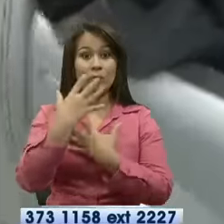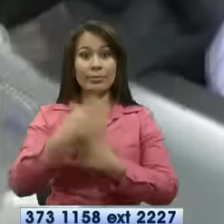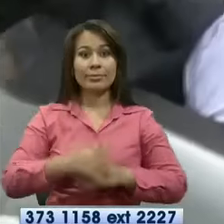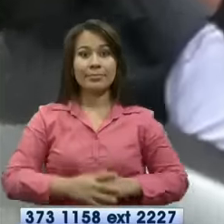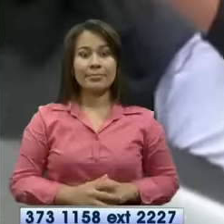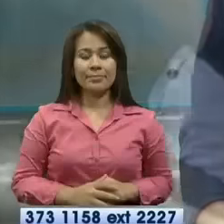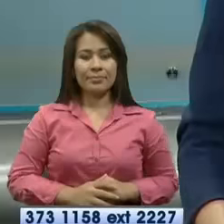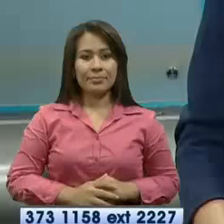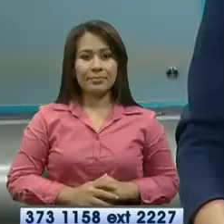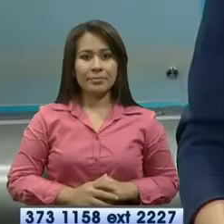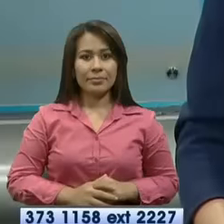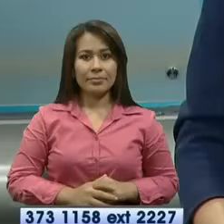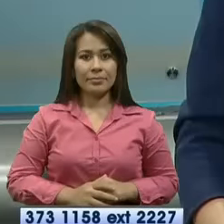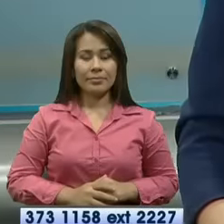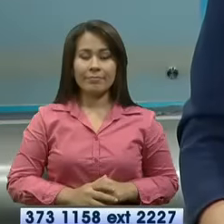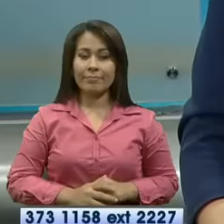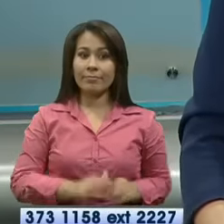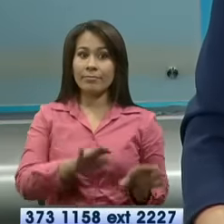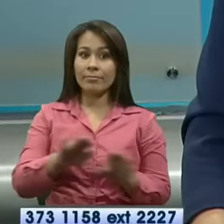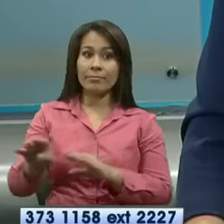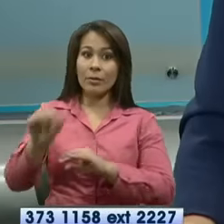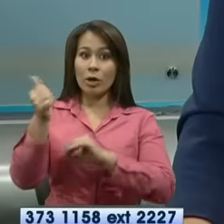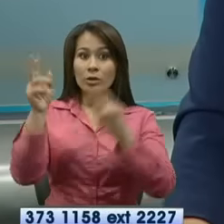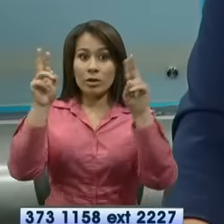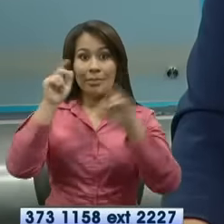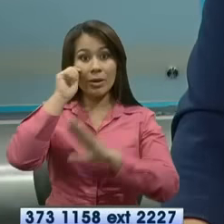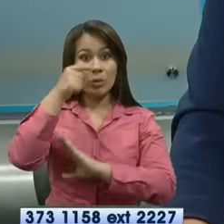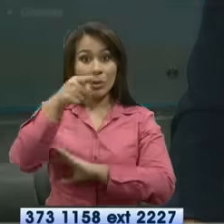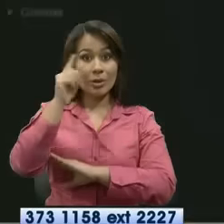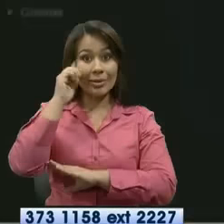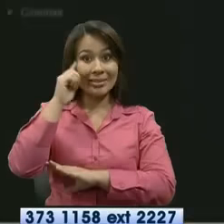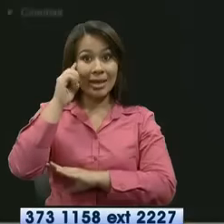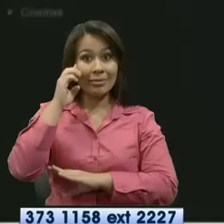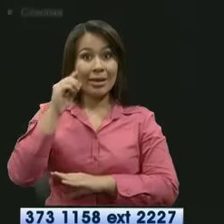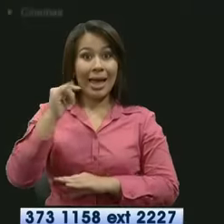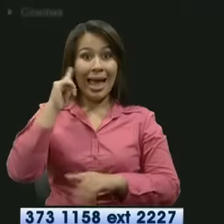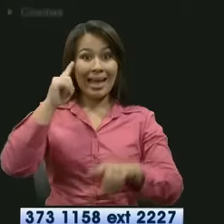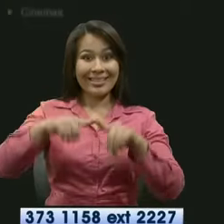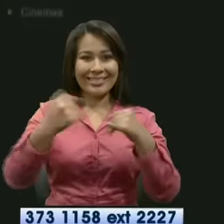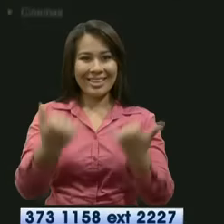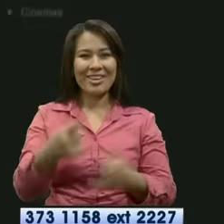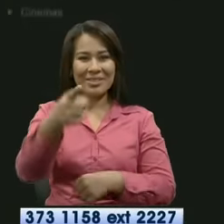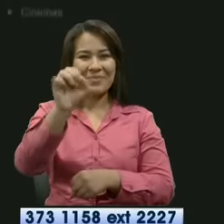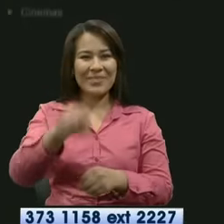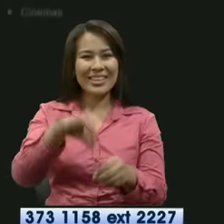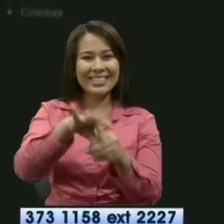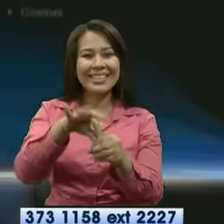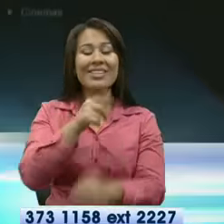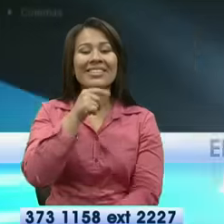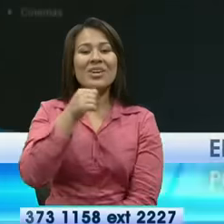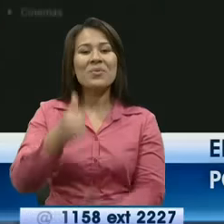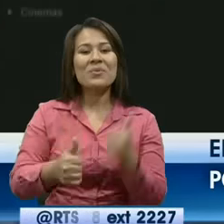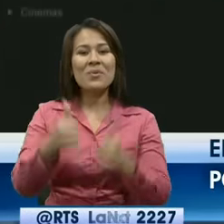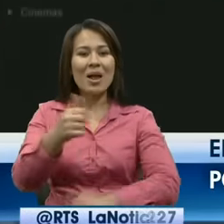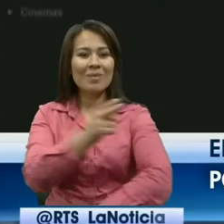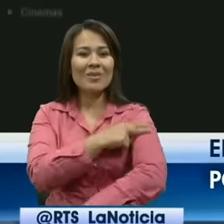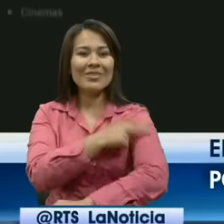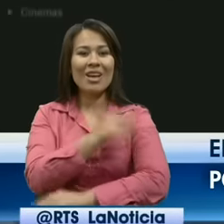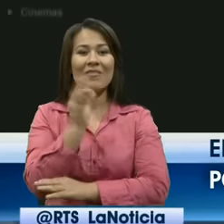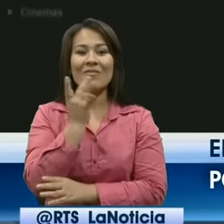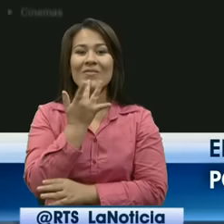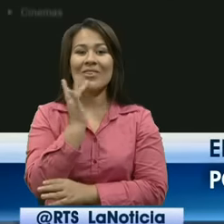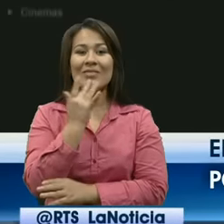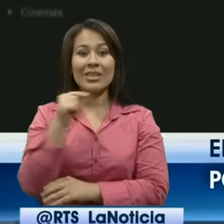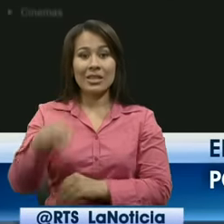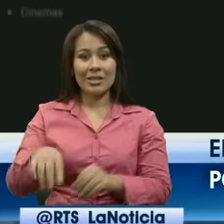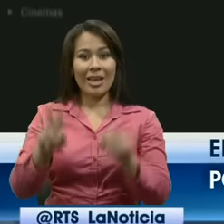Ruiz. En otro tema, recuerden que hasta hoy usted podrá votar por su maestro favorito en el concurso que realizan la